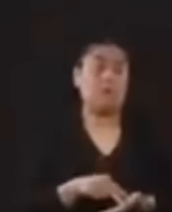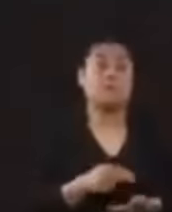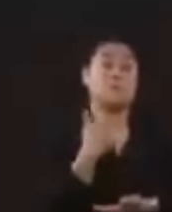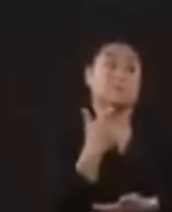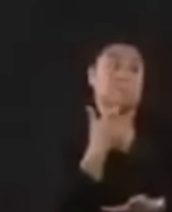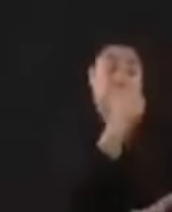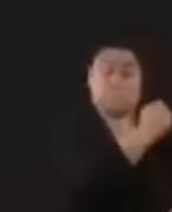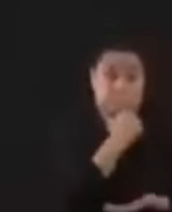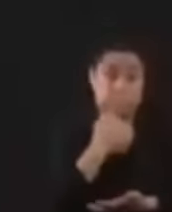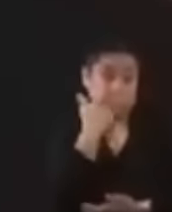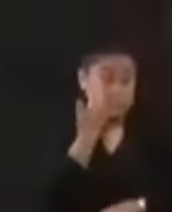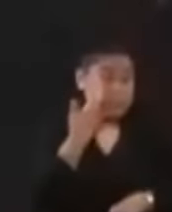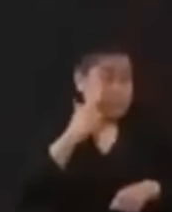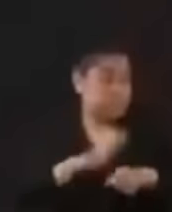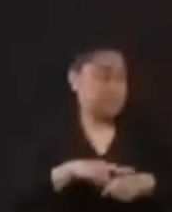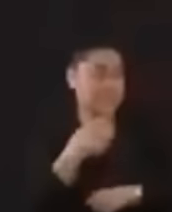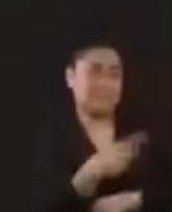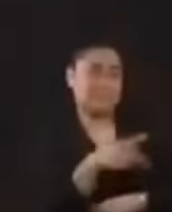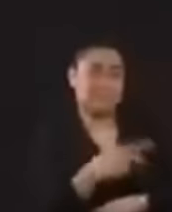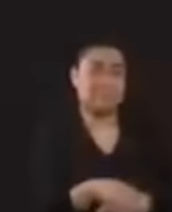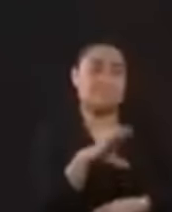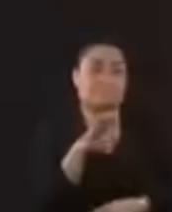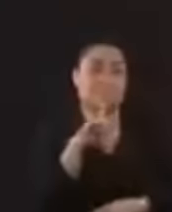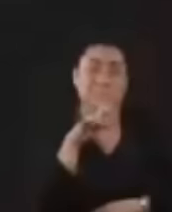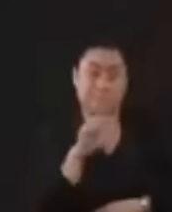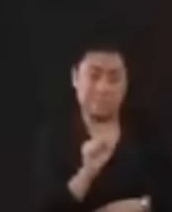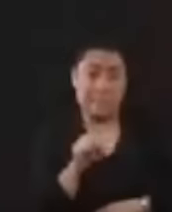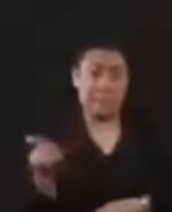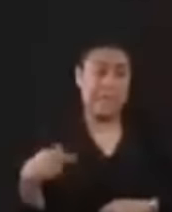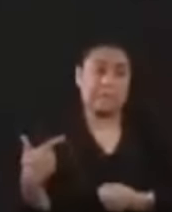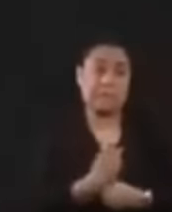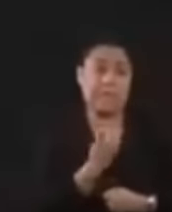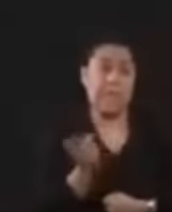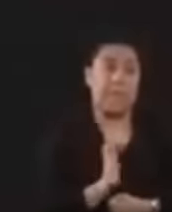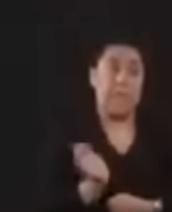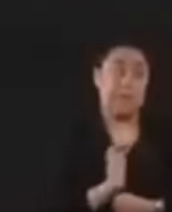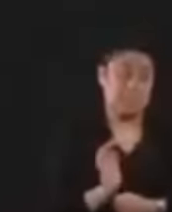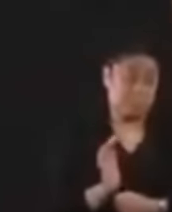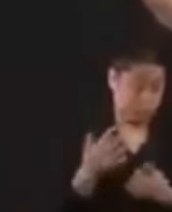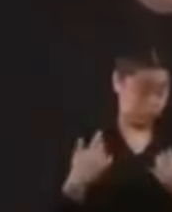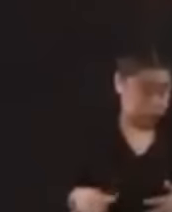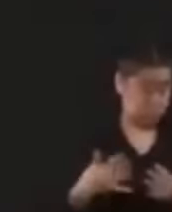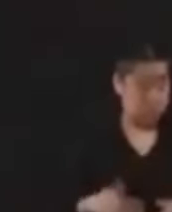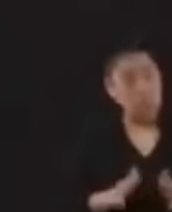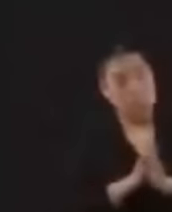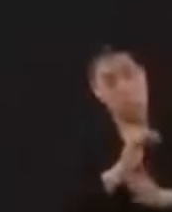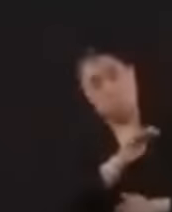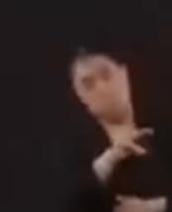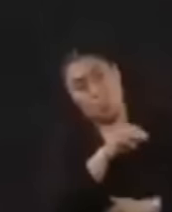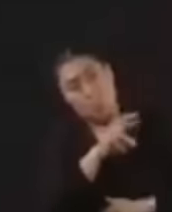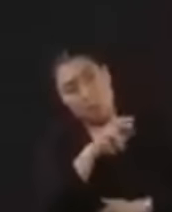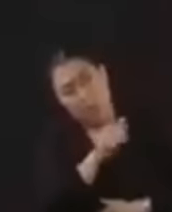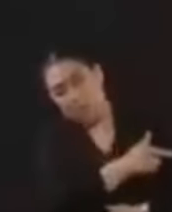se quieren robar de los ENDIs, pero para que no los cachen, estos premios Nobel legislativos le piden a Morena que presente